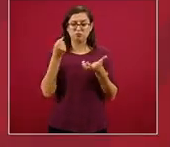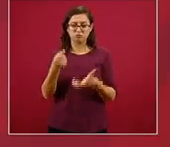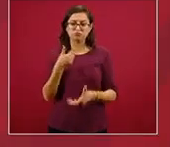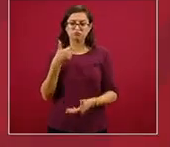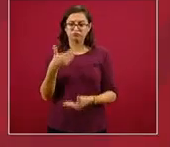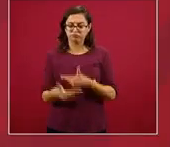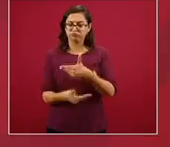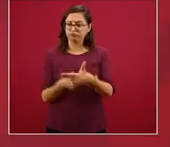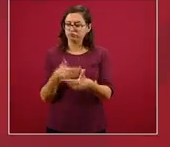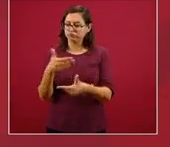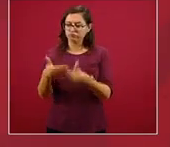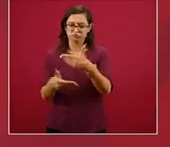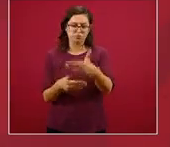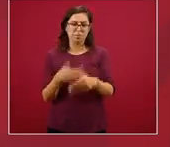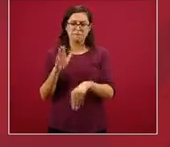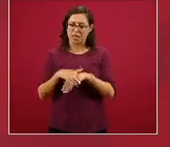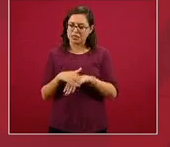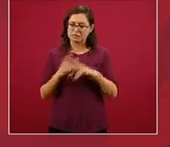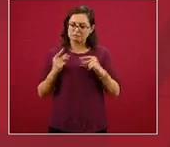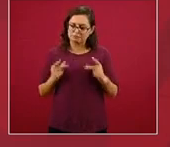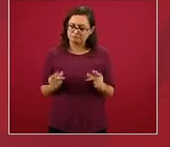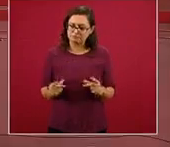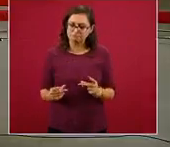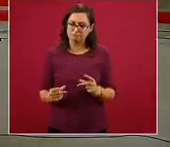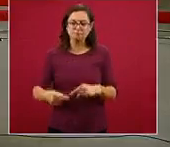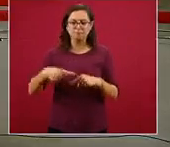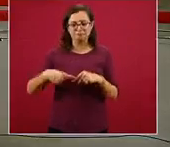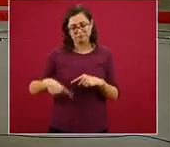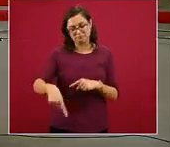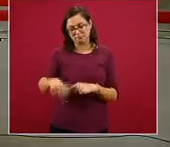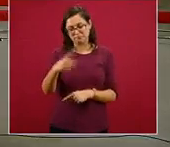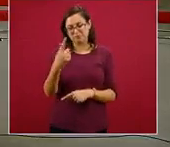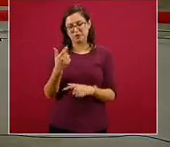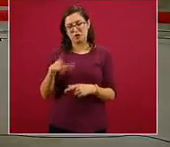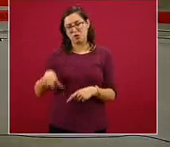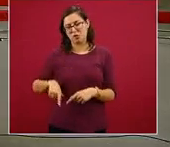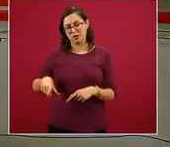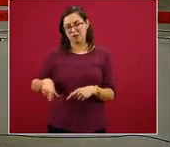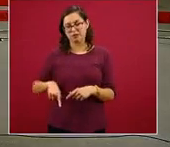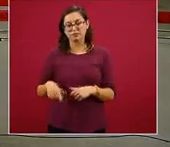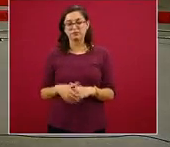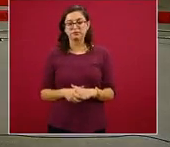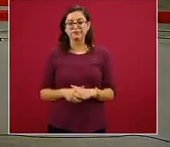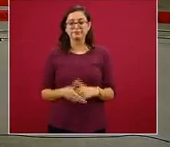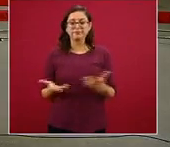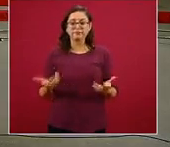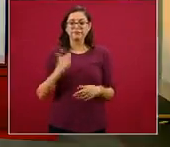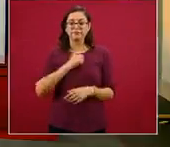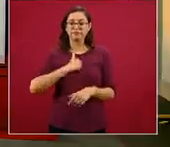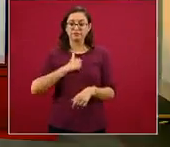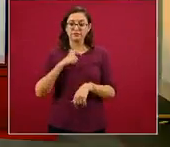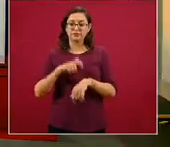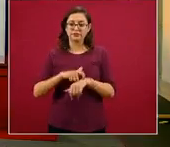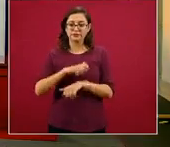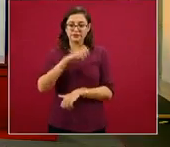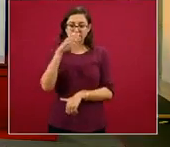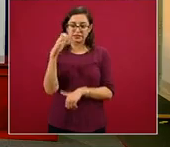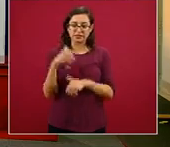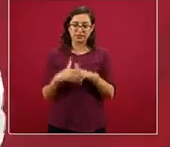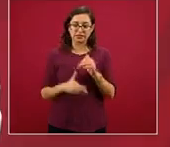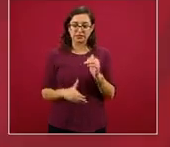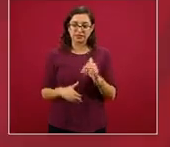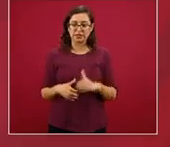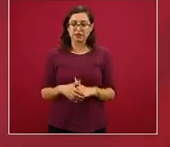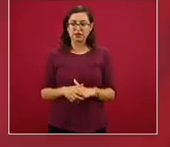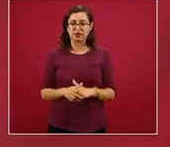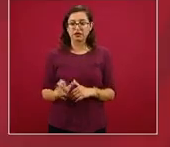avanzar todo lo que sea posible durante esta presente administración. Bueno, lamentablemente se nos ha acabado el tiempo por el día